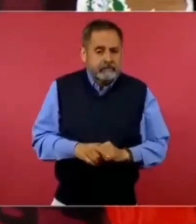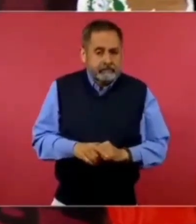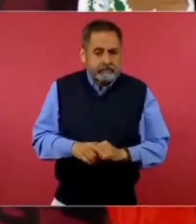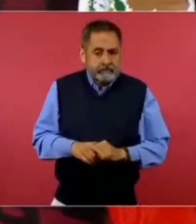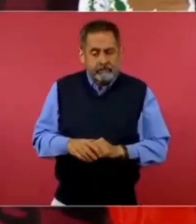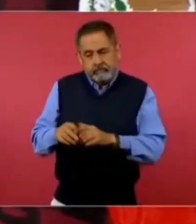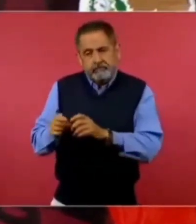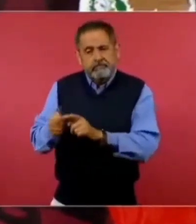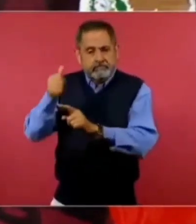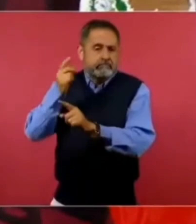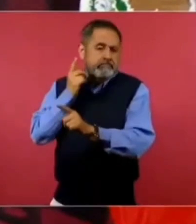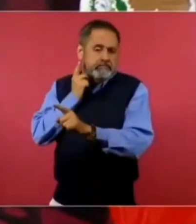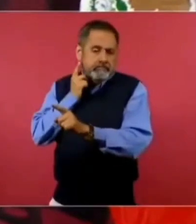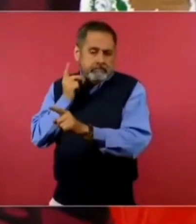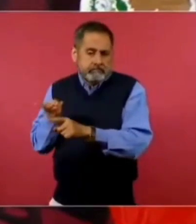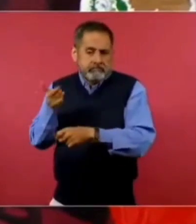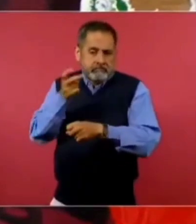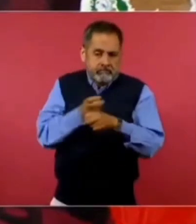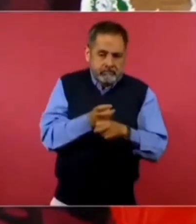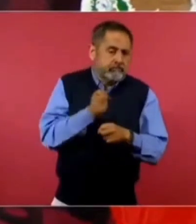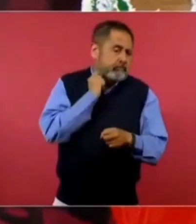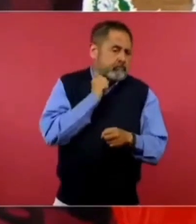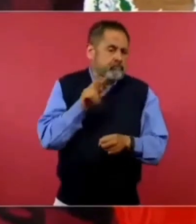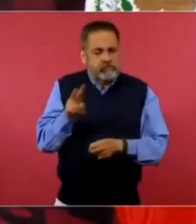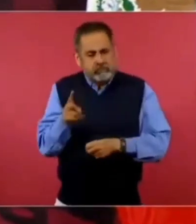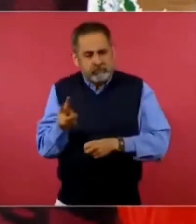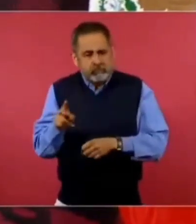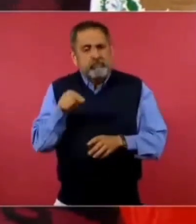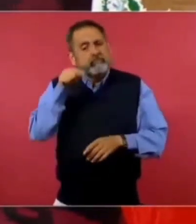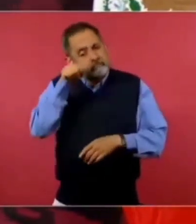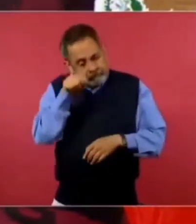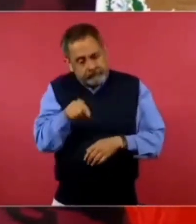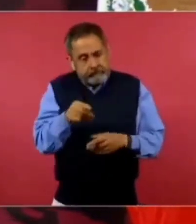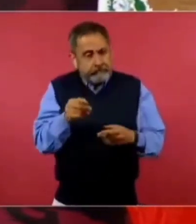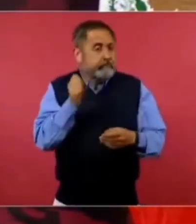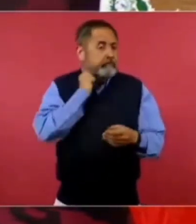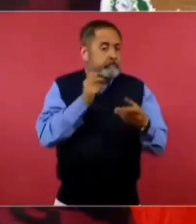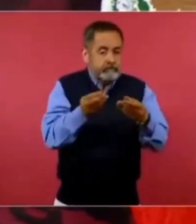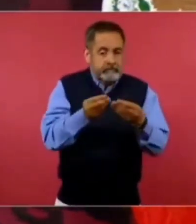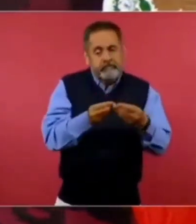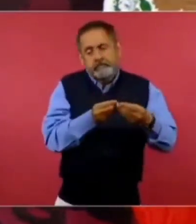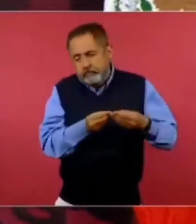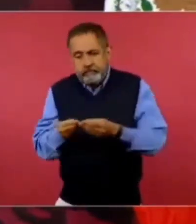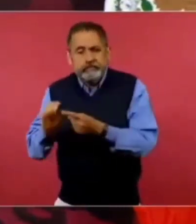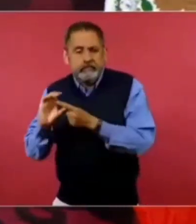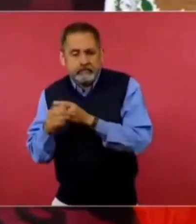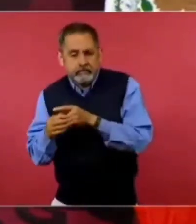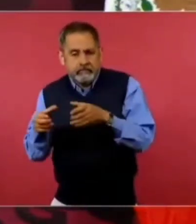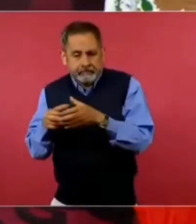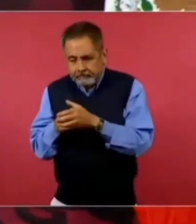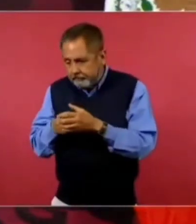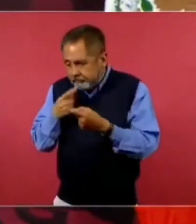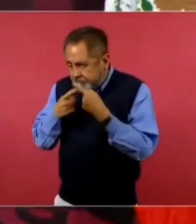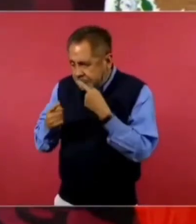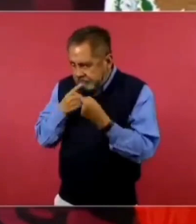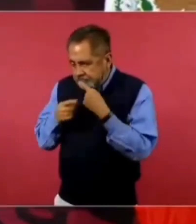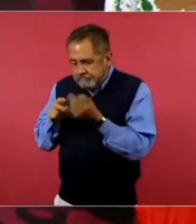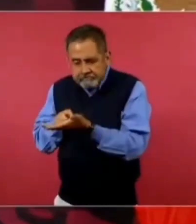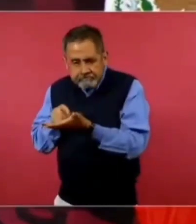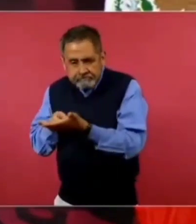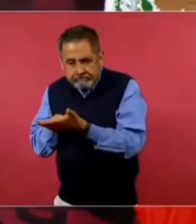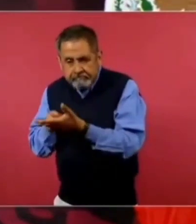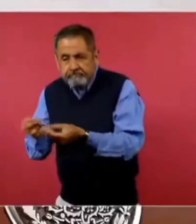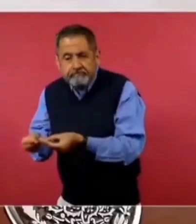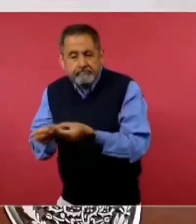la Cámara de Diputados. Y es el mismo procedimiento, va también a comisiones y luego va al